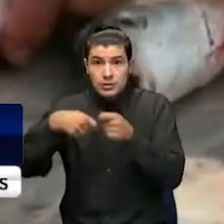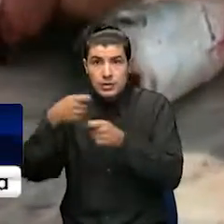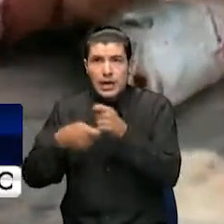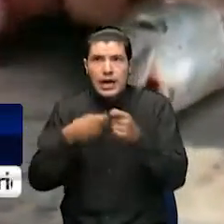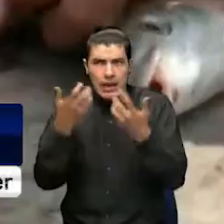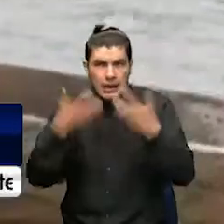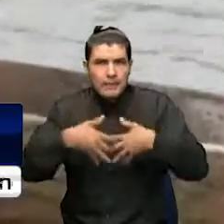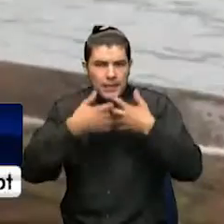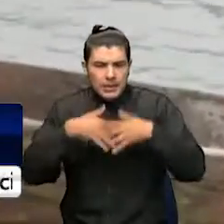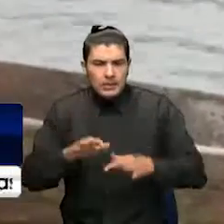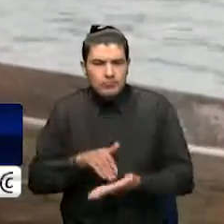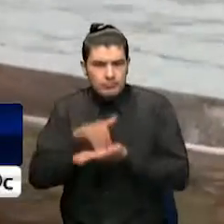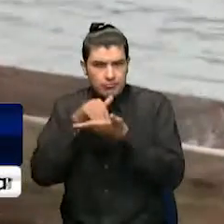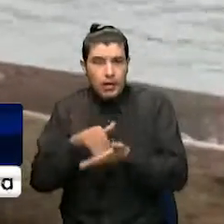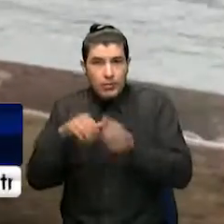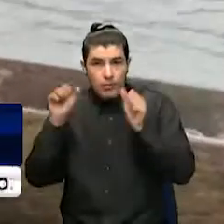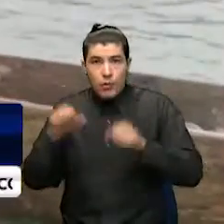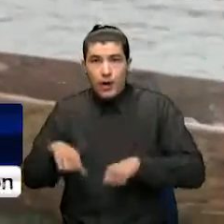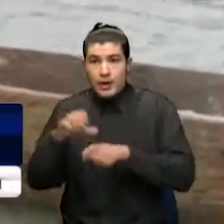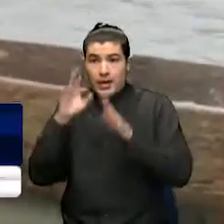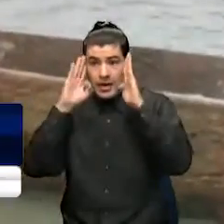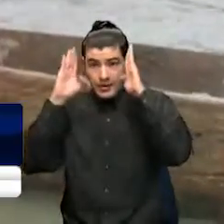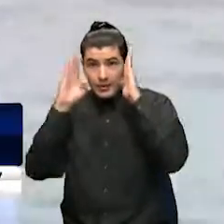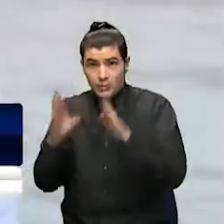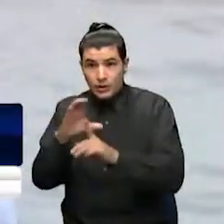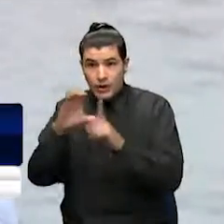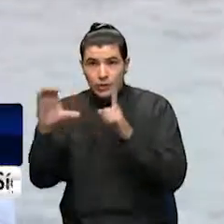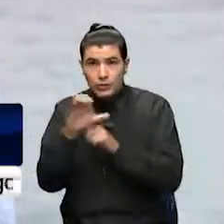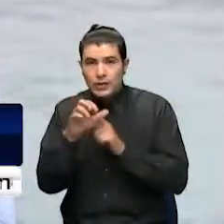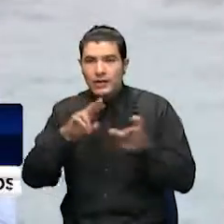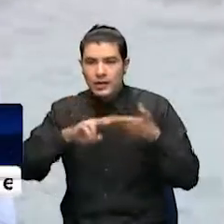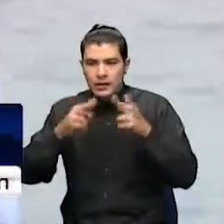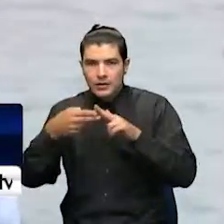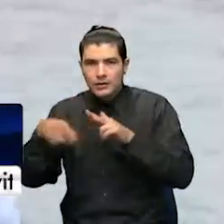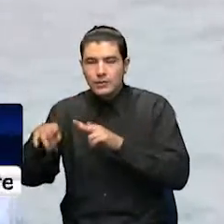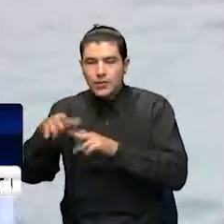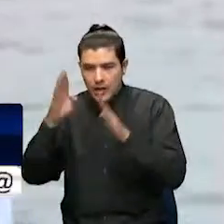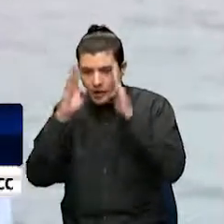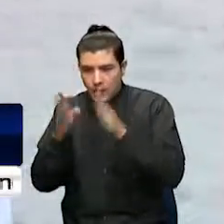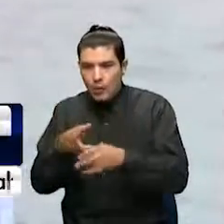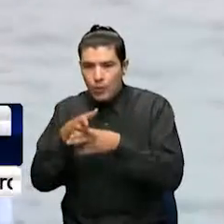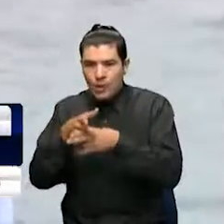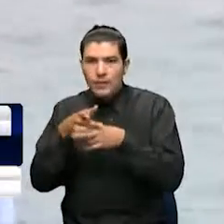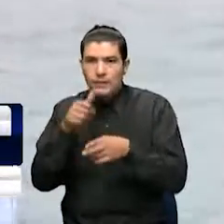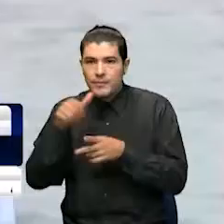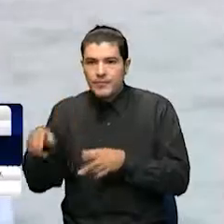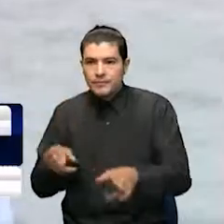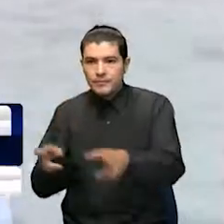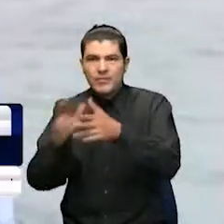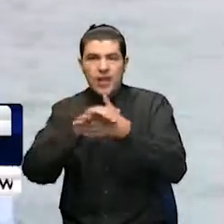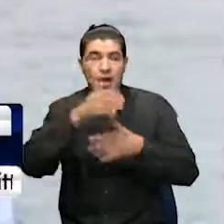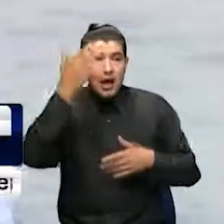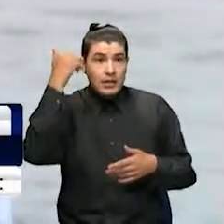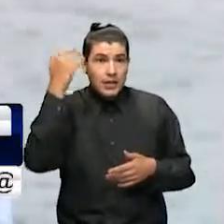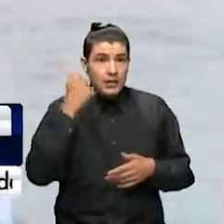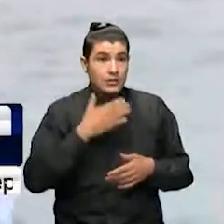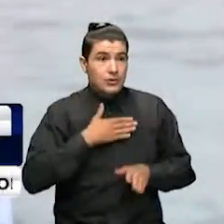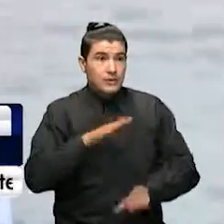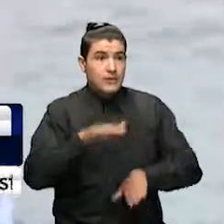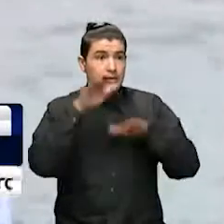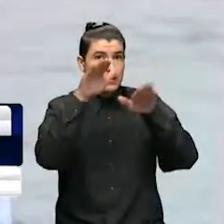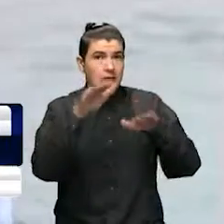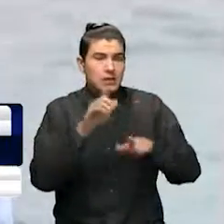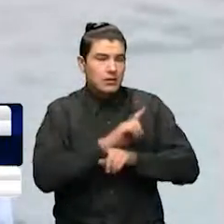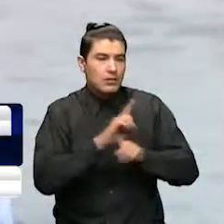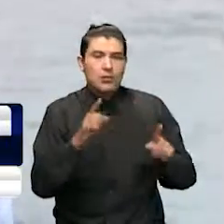transformar la cultura en torno al río. Para nosotros, como yo representante, no lo tenía y yo le doy gracias a Dios y a Ecopetrol por